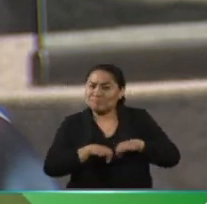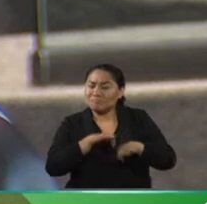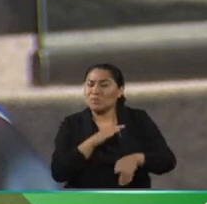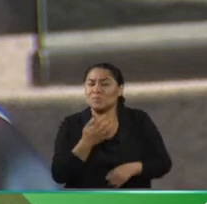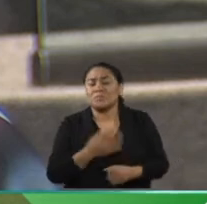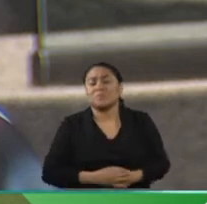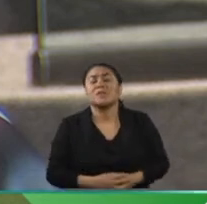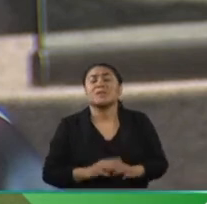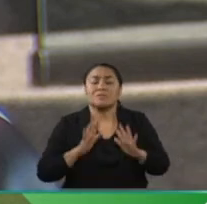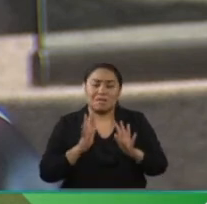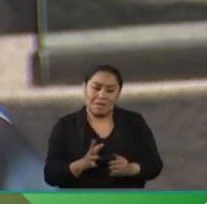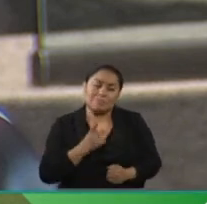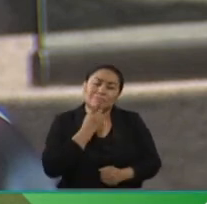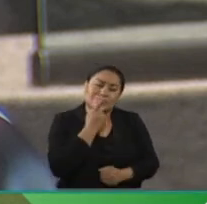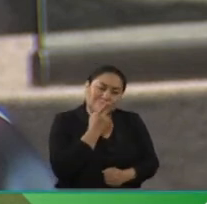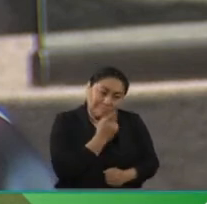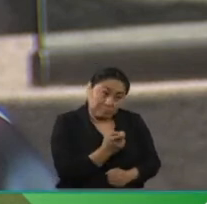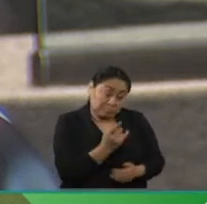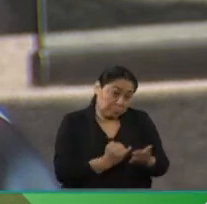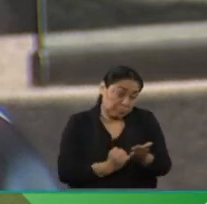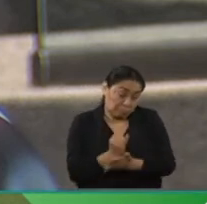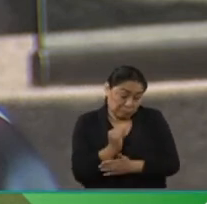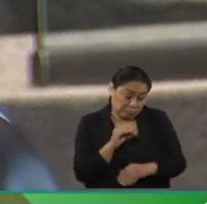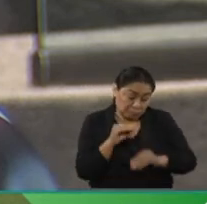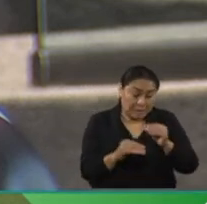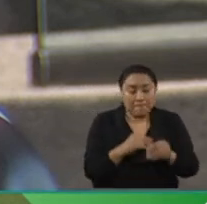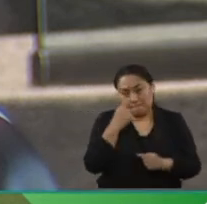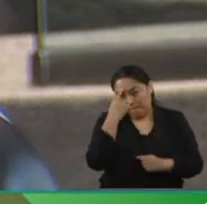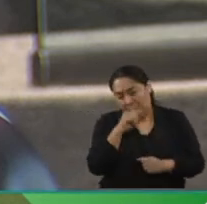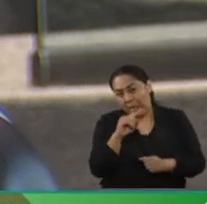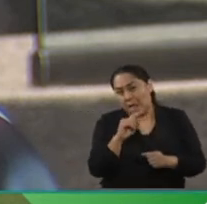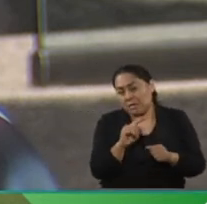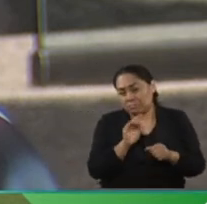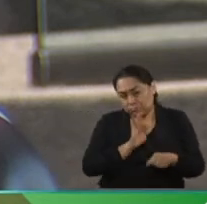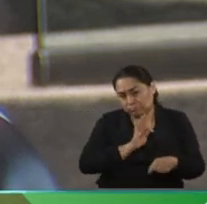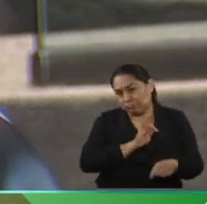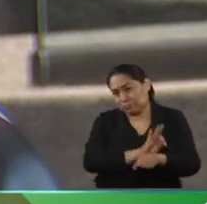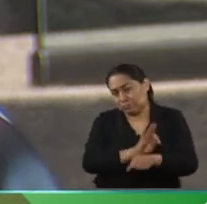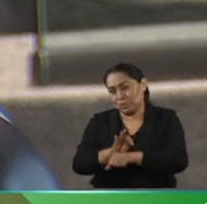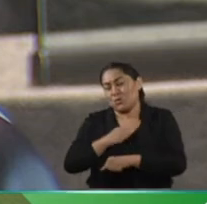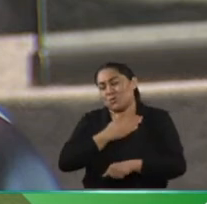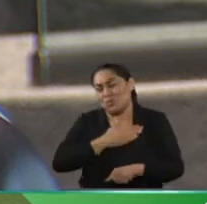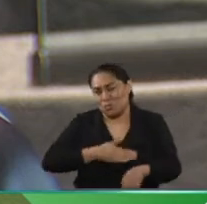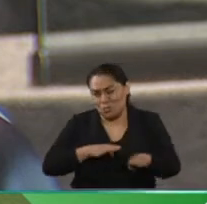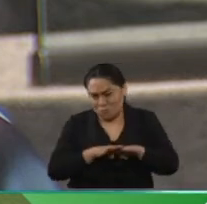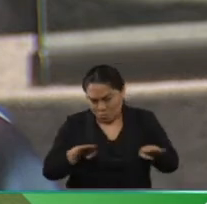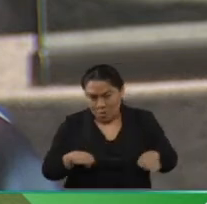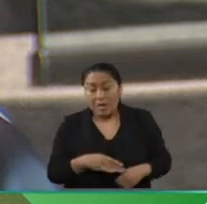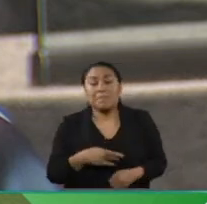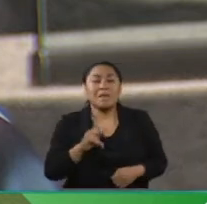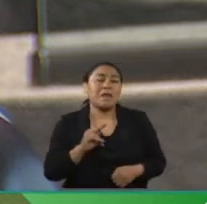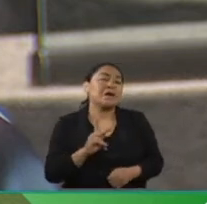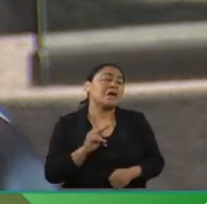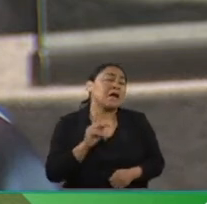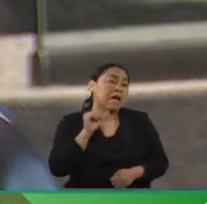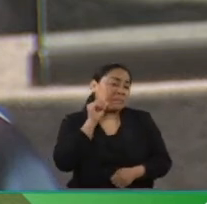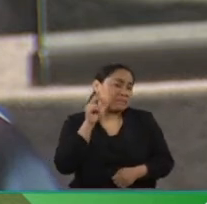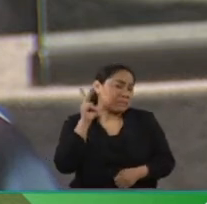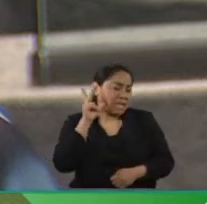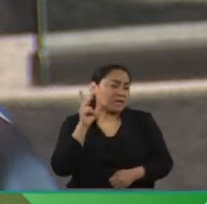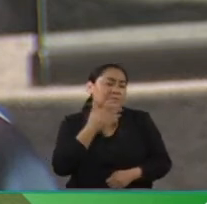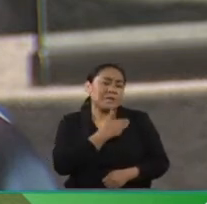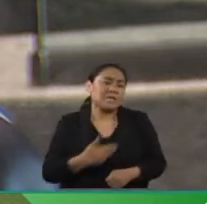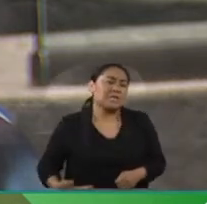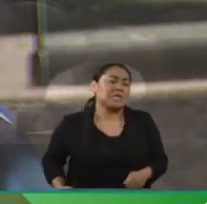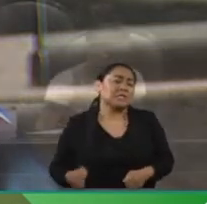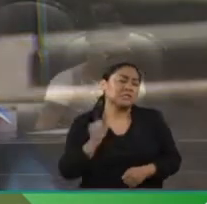se ha dicho que esta medida es un acto de democratización y Antier el presidente del senado celebraba que